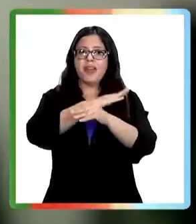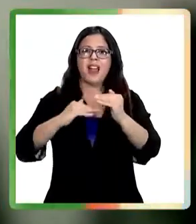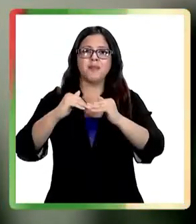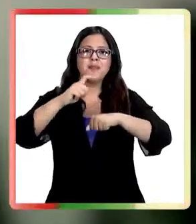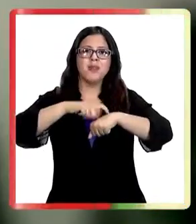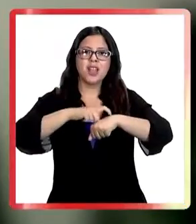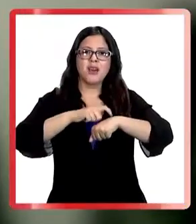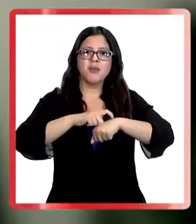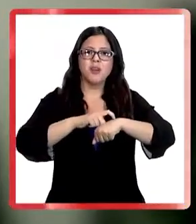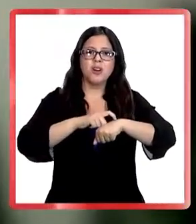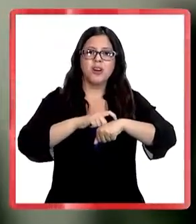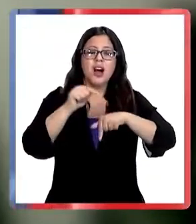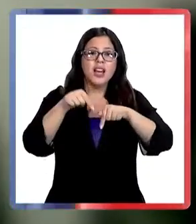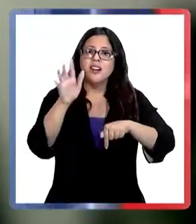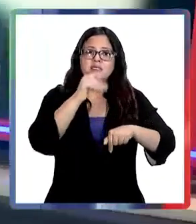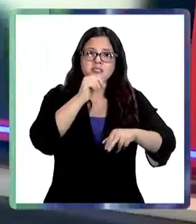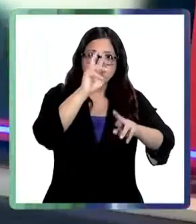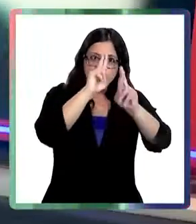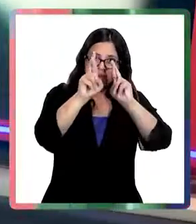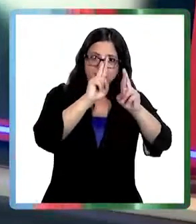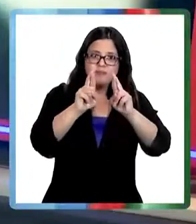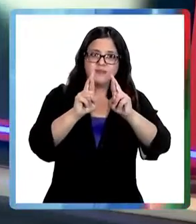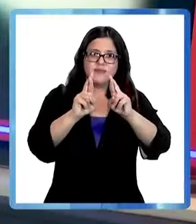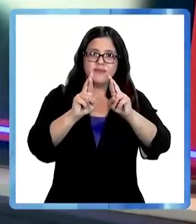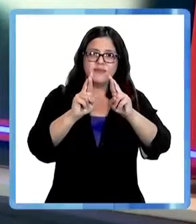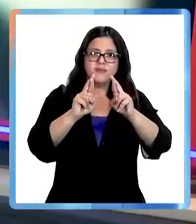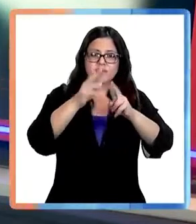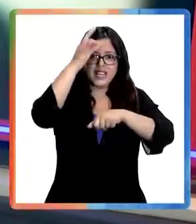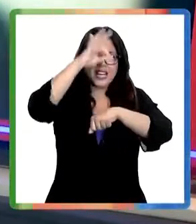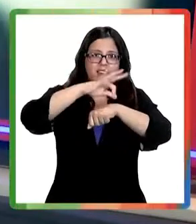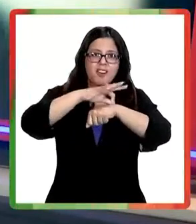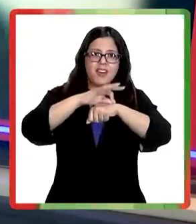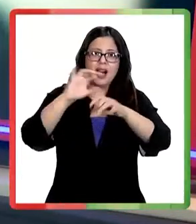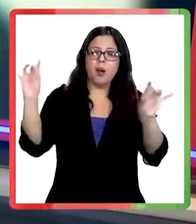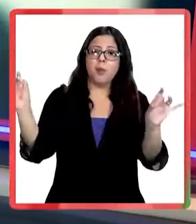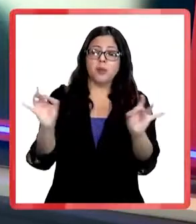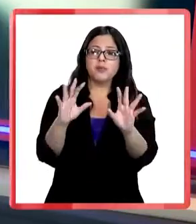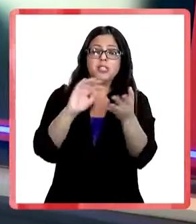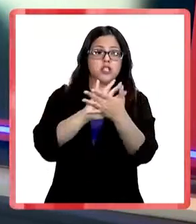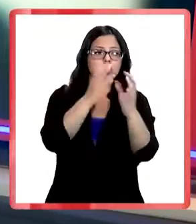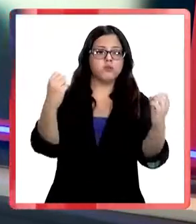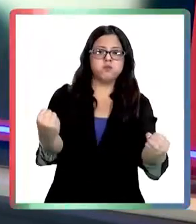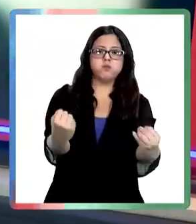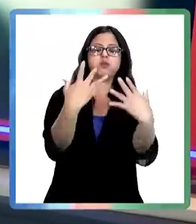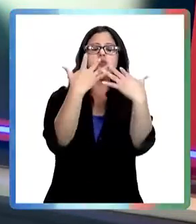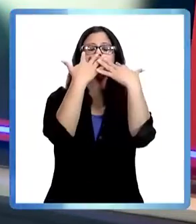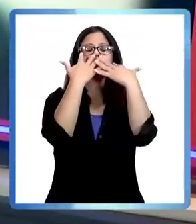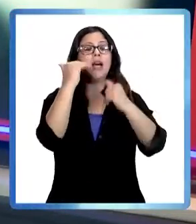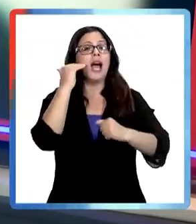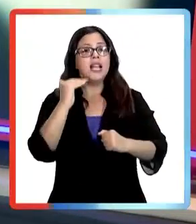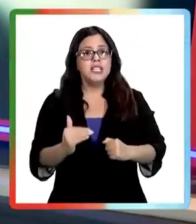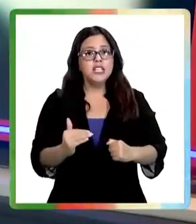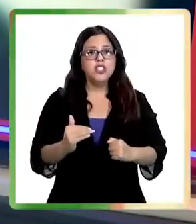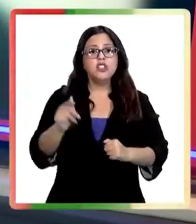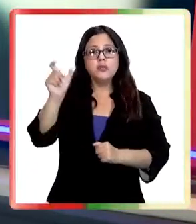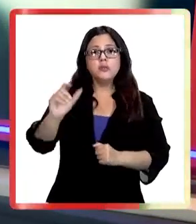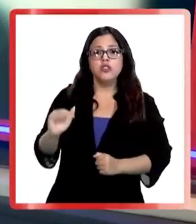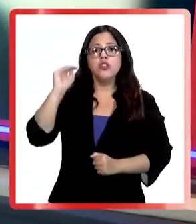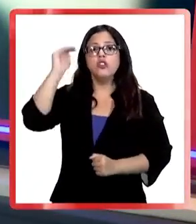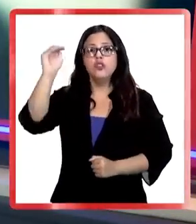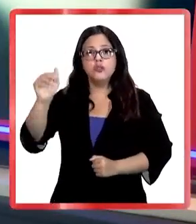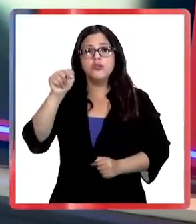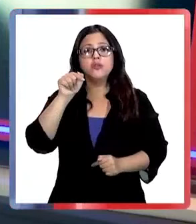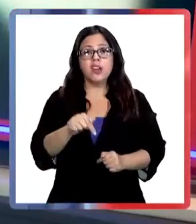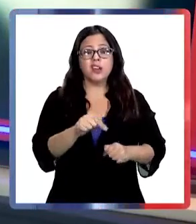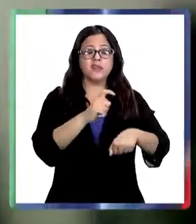mismo tiempo. Los virus no se respetan entre ellos, pueden venir todos juntos y infectar al niño o al adulto en conjunto y dar historias